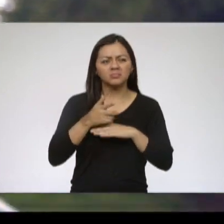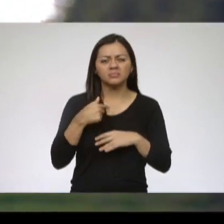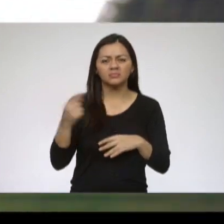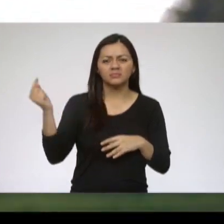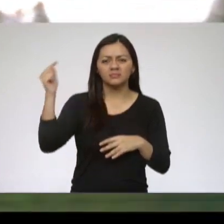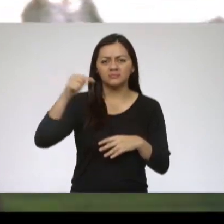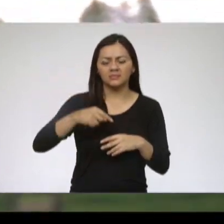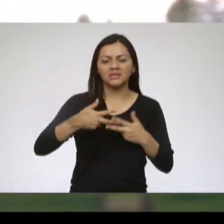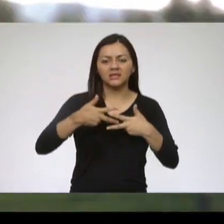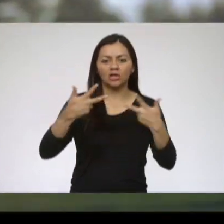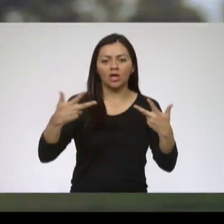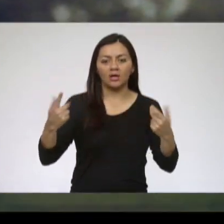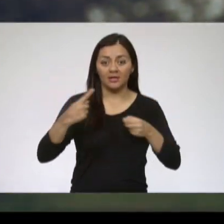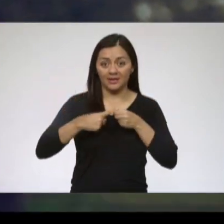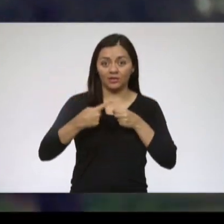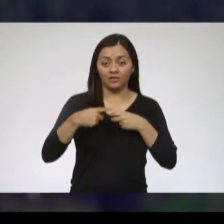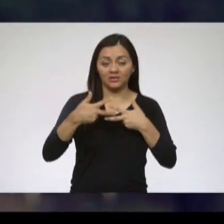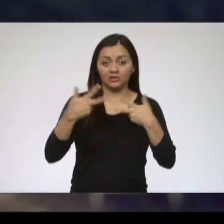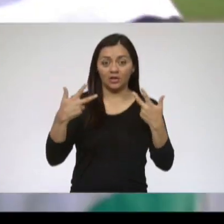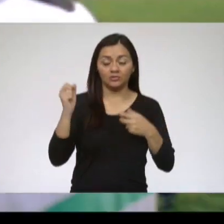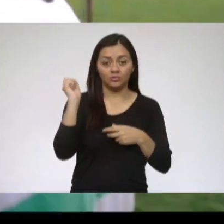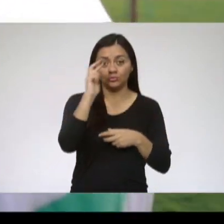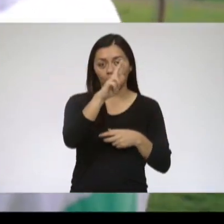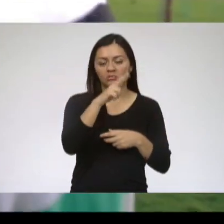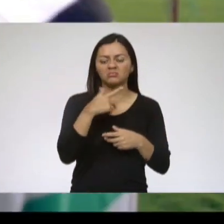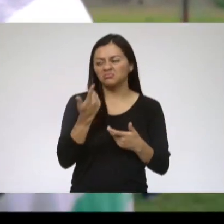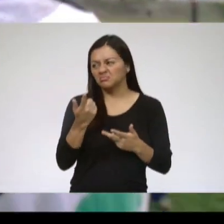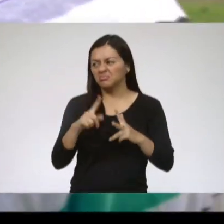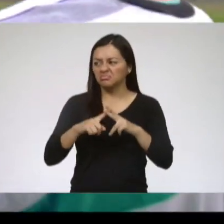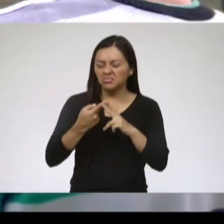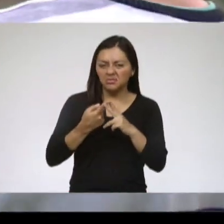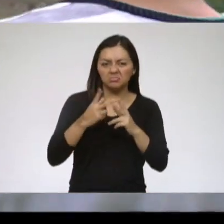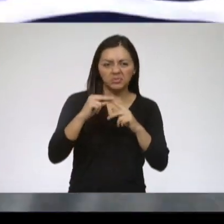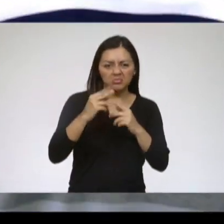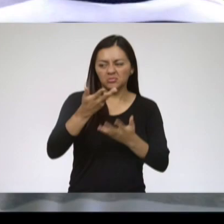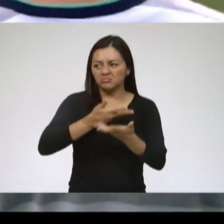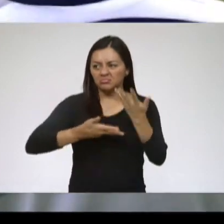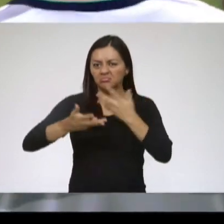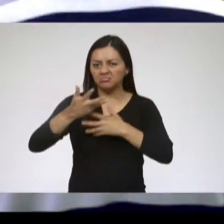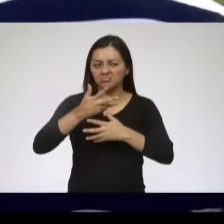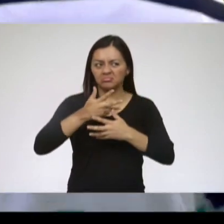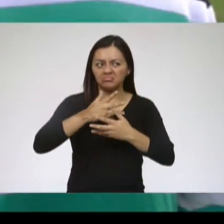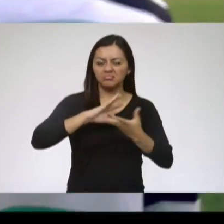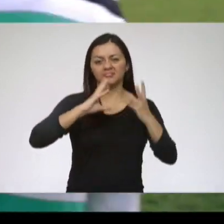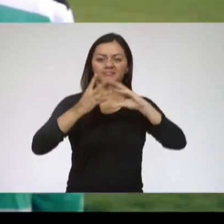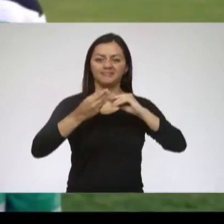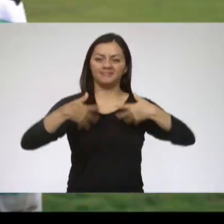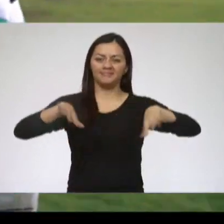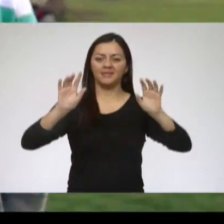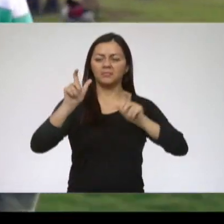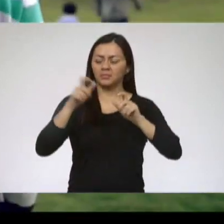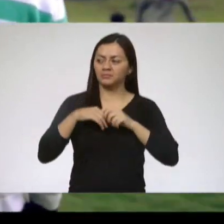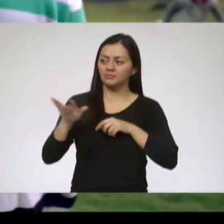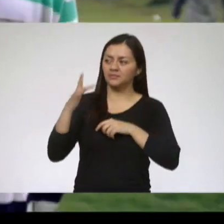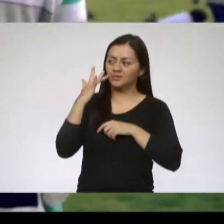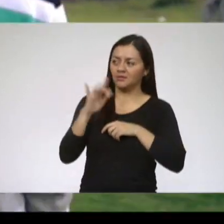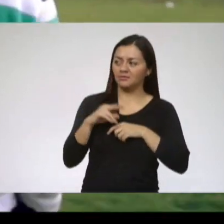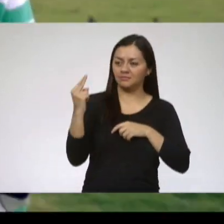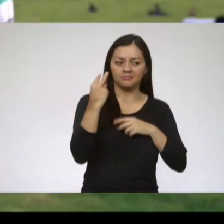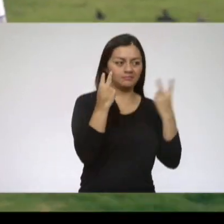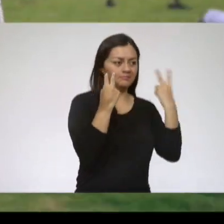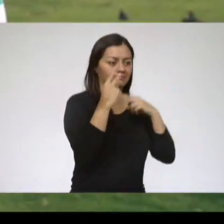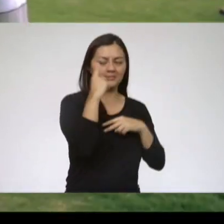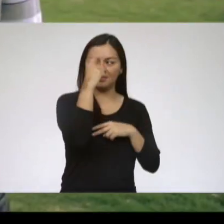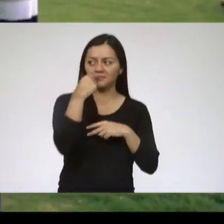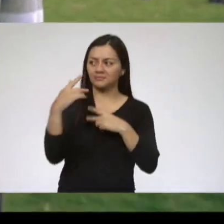a Chillogallo. Empecé ya a estar con mis primos, como que ya me fui adaptando. Los primeros días veía a la gente rara, así, con